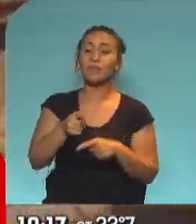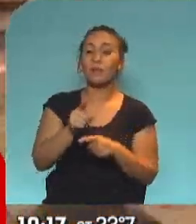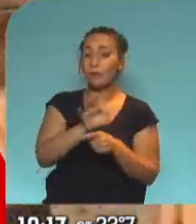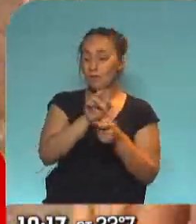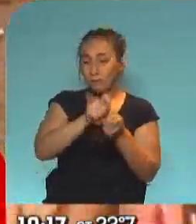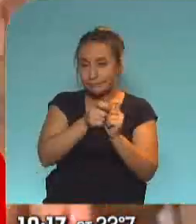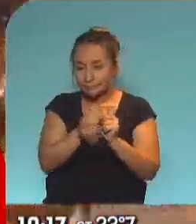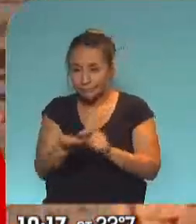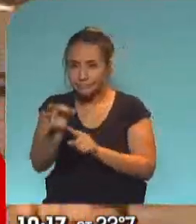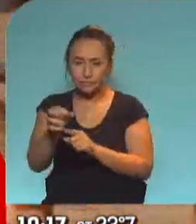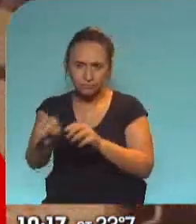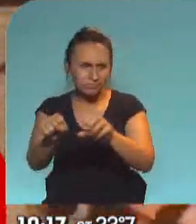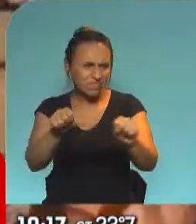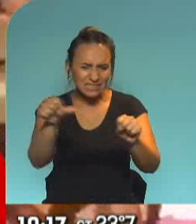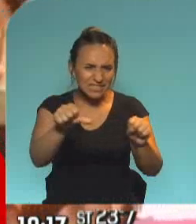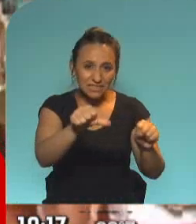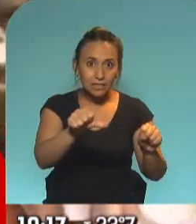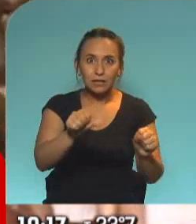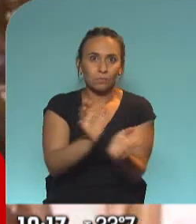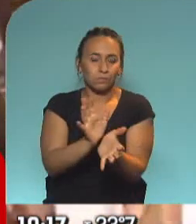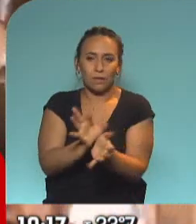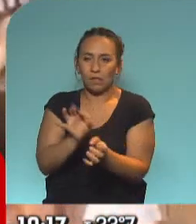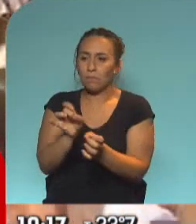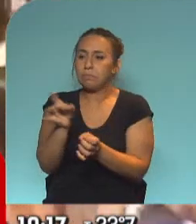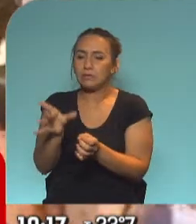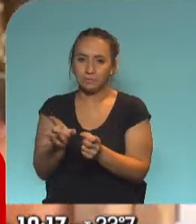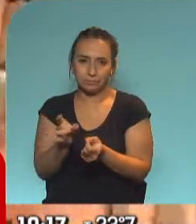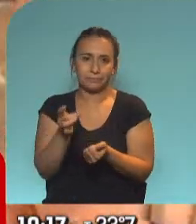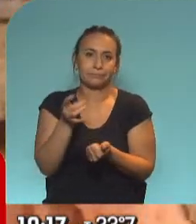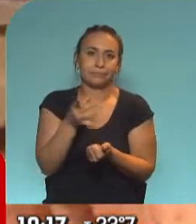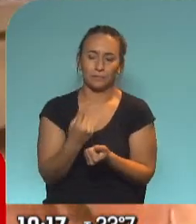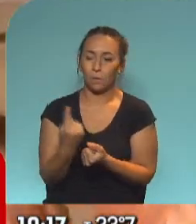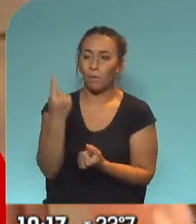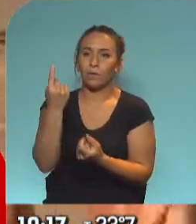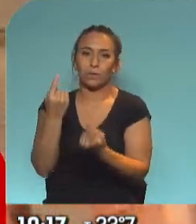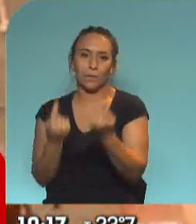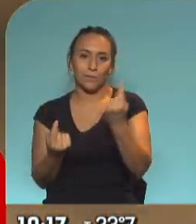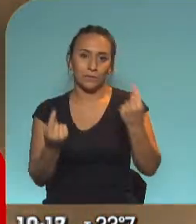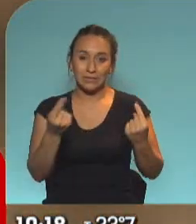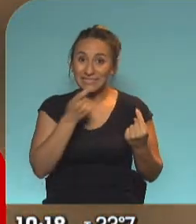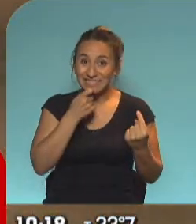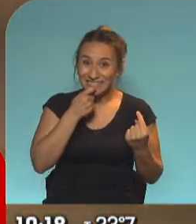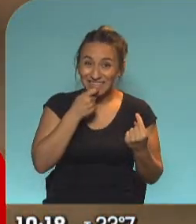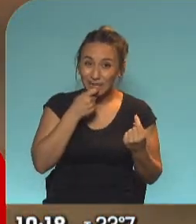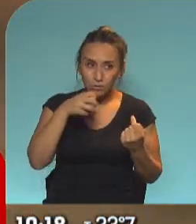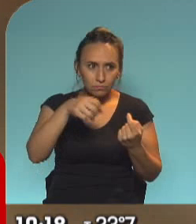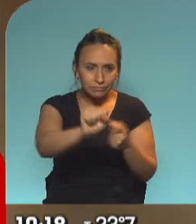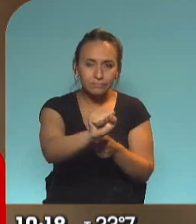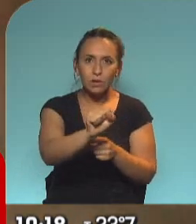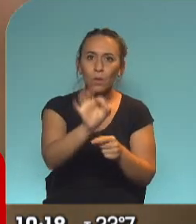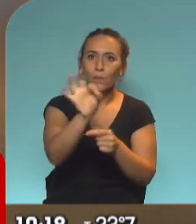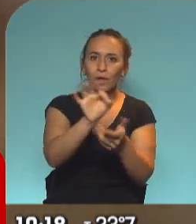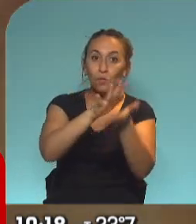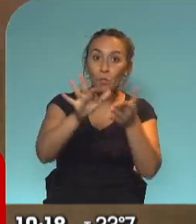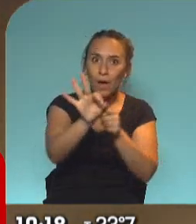gente. O sea, si las han detectado, es porque han encontrado el camino para infectar más gente, entonces detectaron